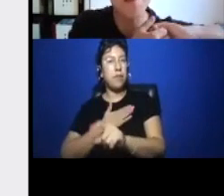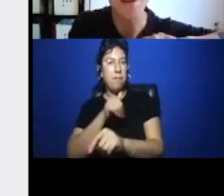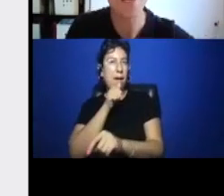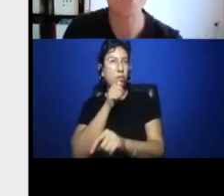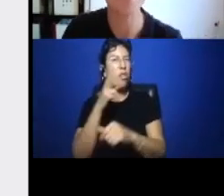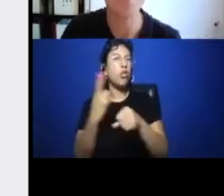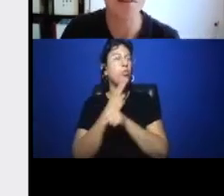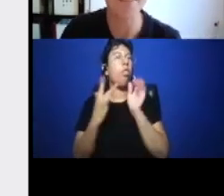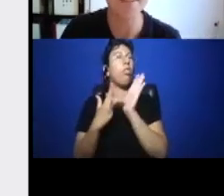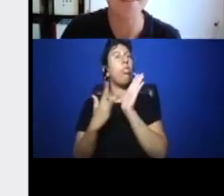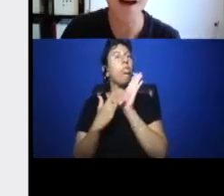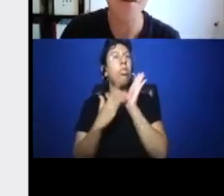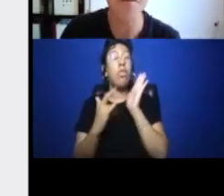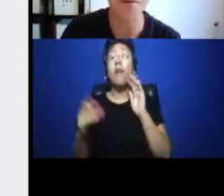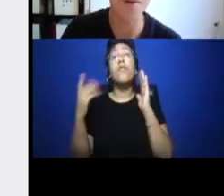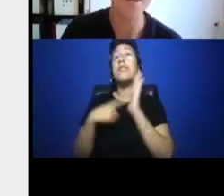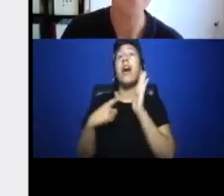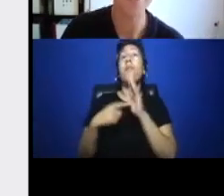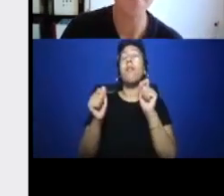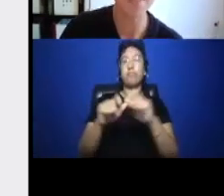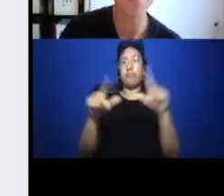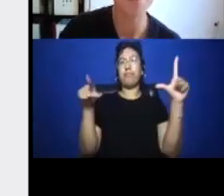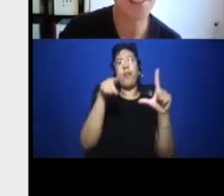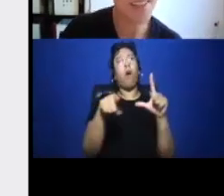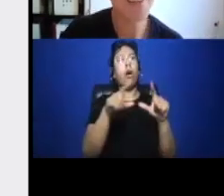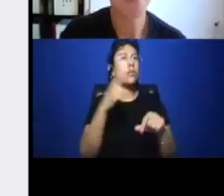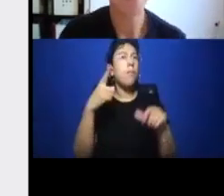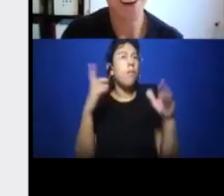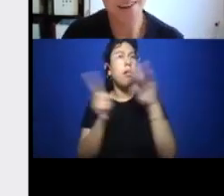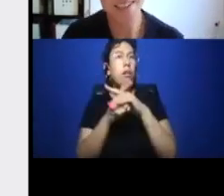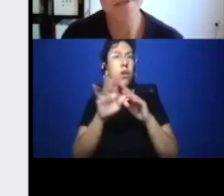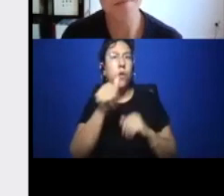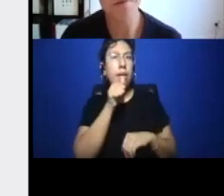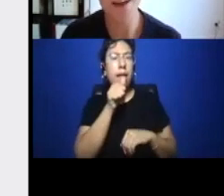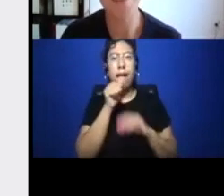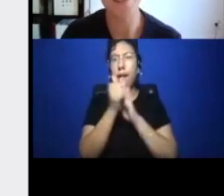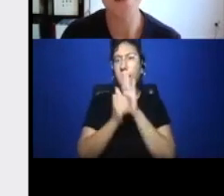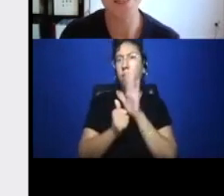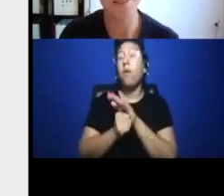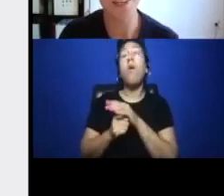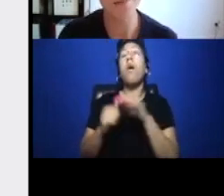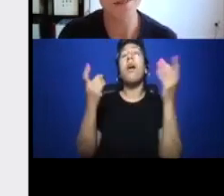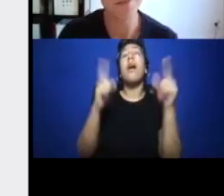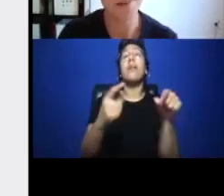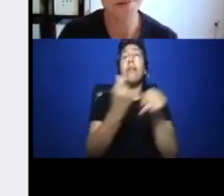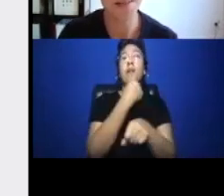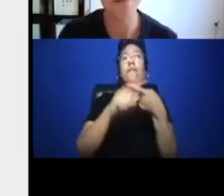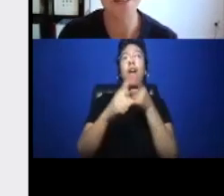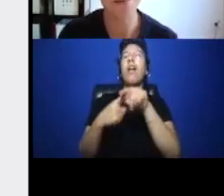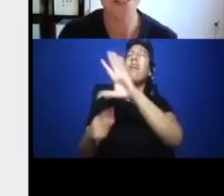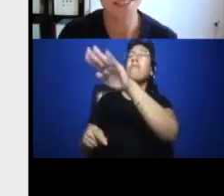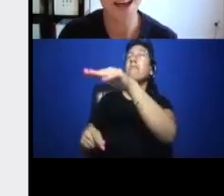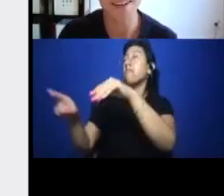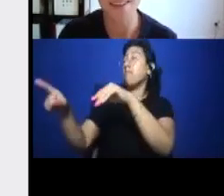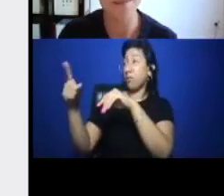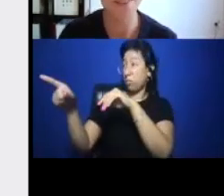utilizando mi contraseña esta semana. O sea, quizás alguien se entró a su cuenta. Tienes un mensaje de una amiga que recibieron un